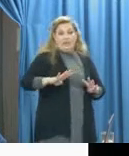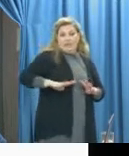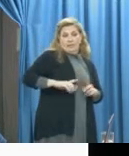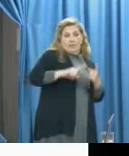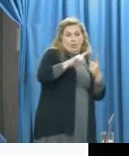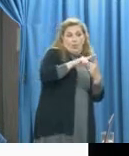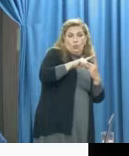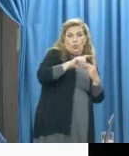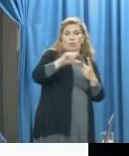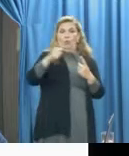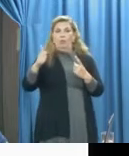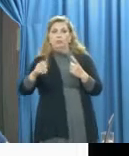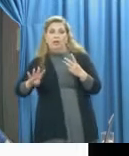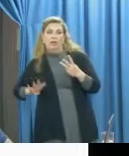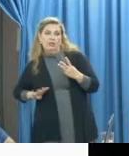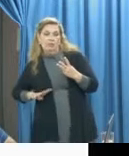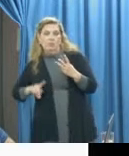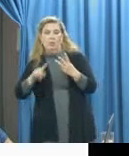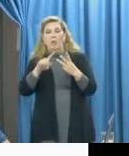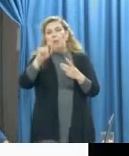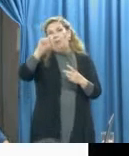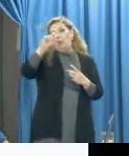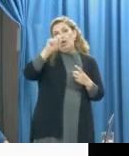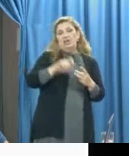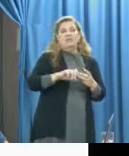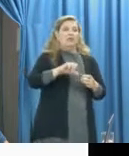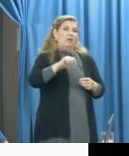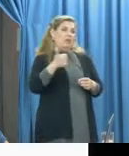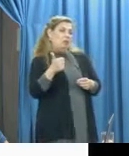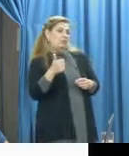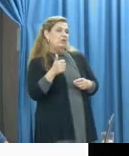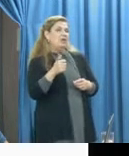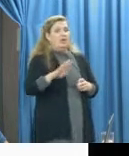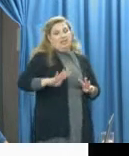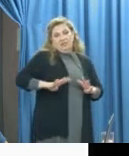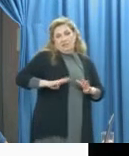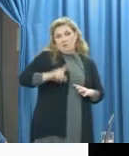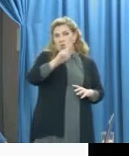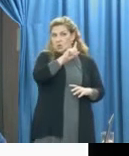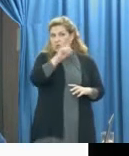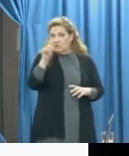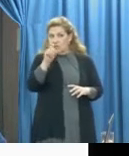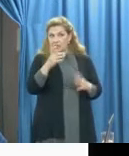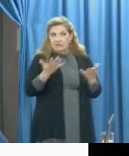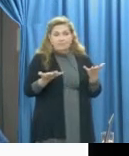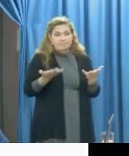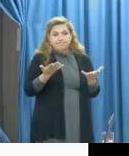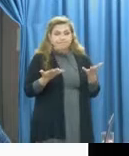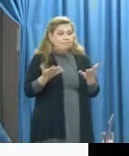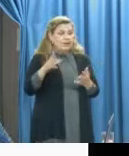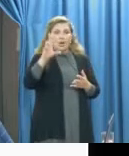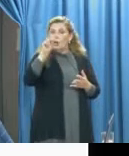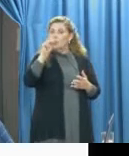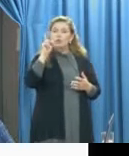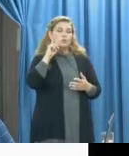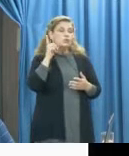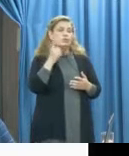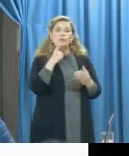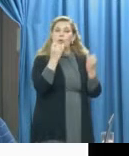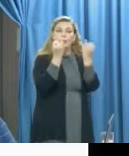1, otra el tipo 3, otra el tipo 20, otra el tipo 100, ¿sí? Entonces, no todas las